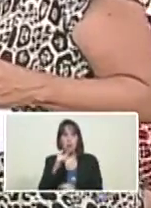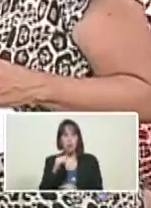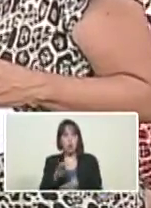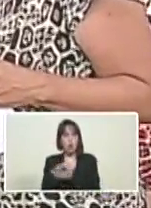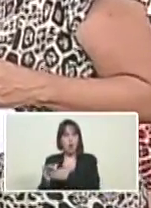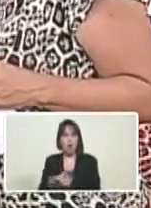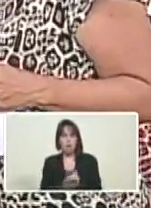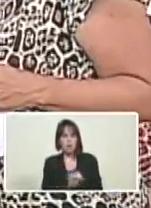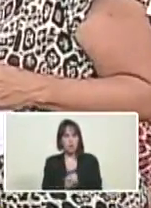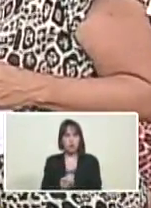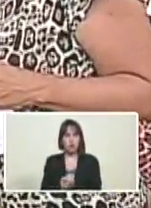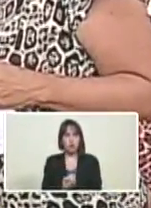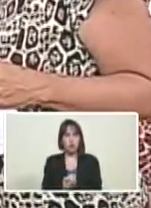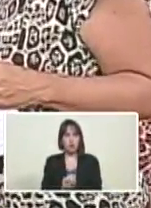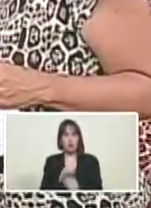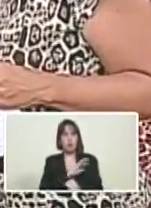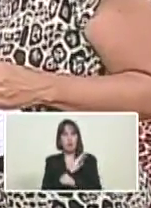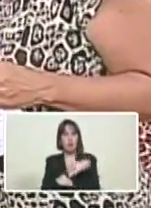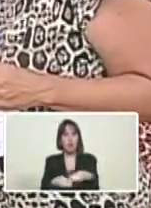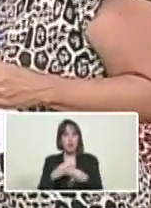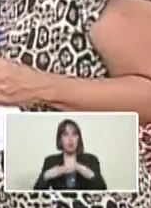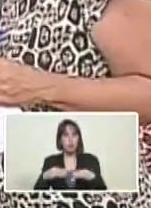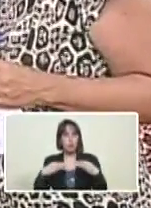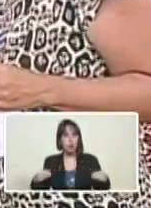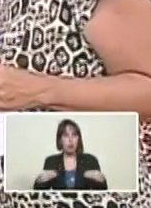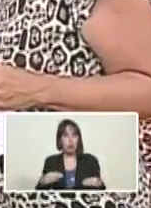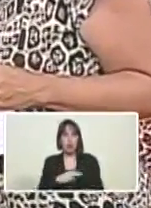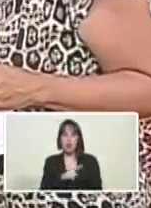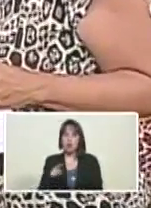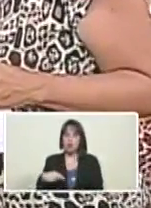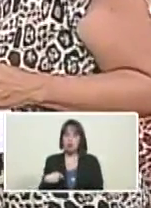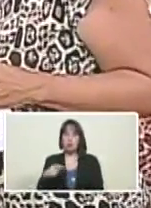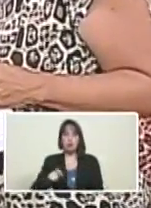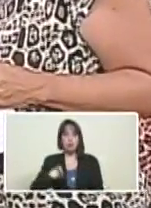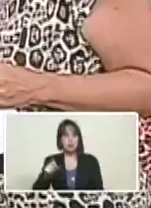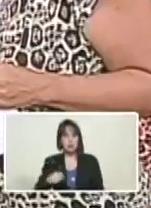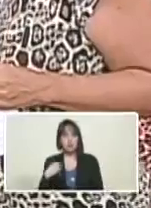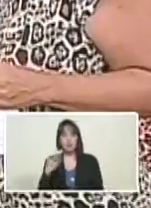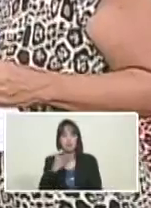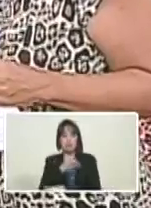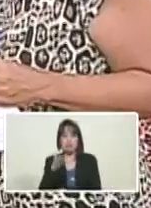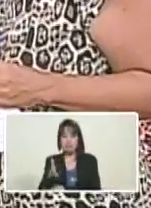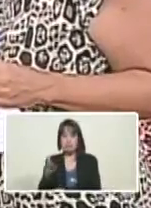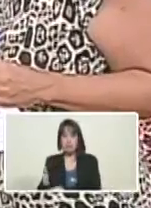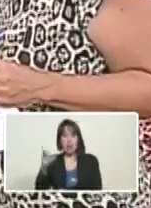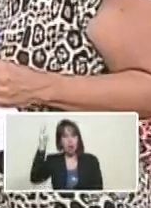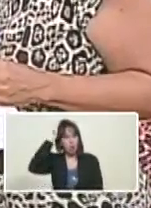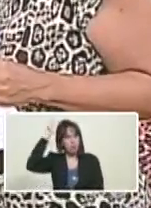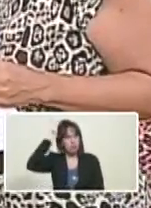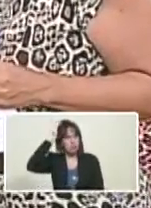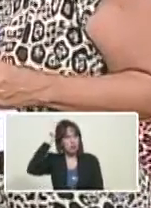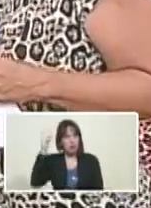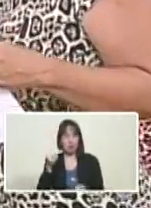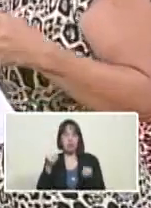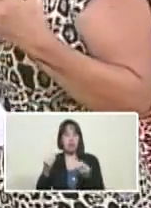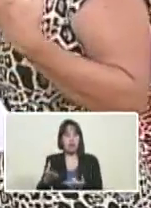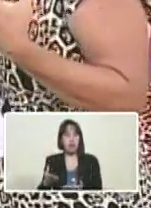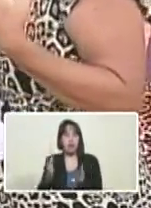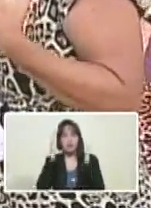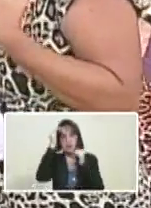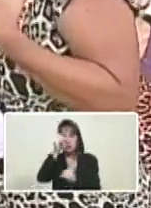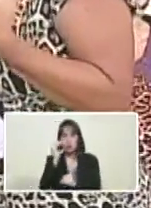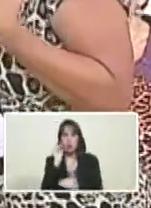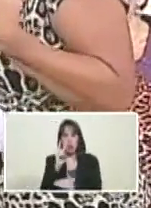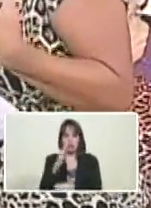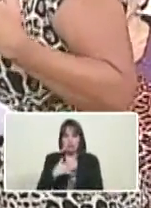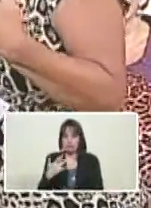los camaradas del Poder Popular, que nosotros necesitamos llegar ahí, presidente. Necesitamos darles a ellos que ellas